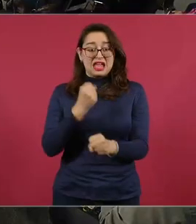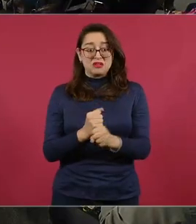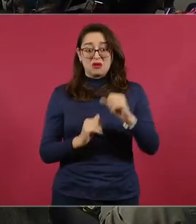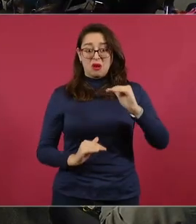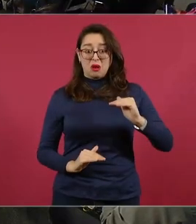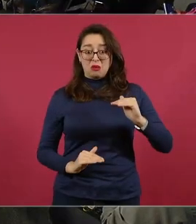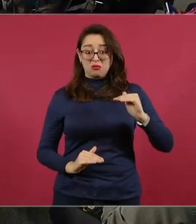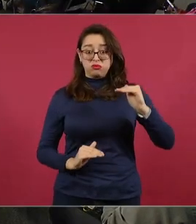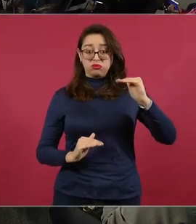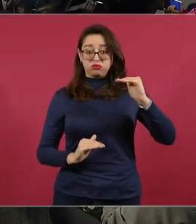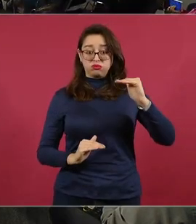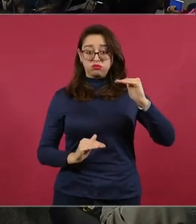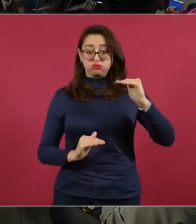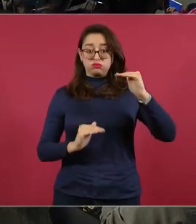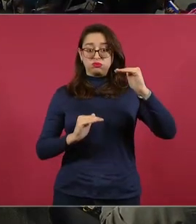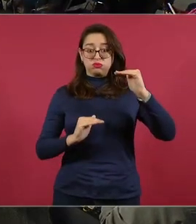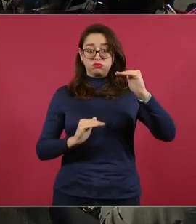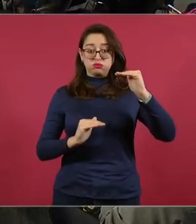Claro, con la mentira